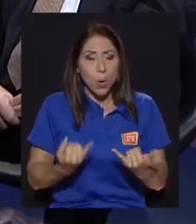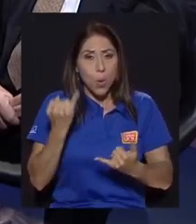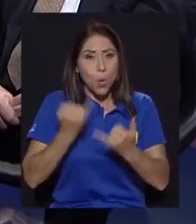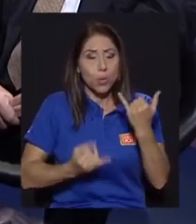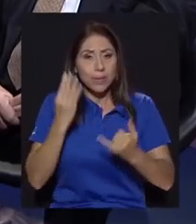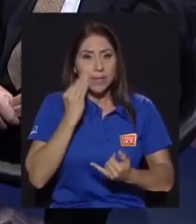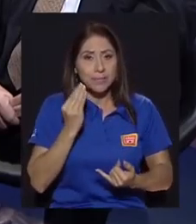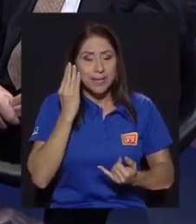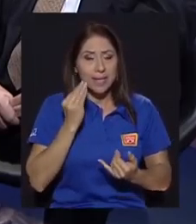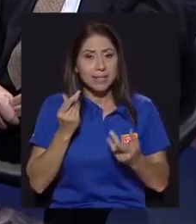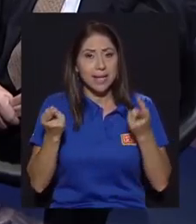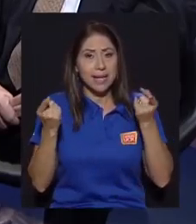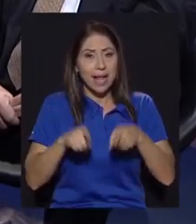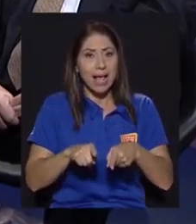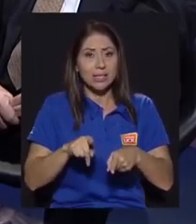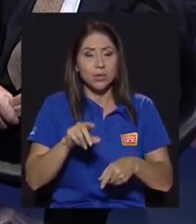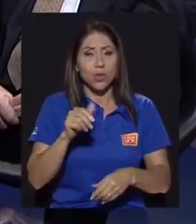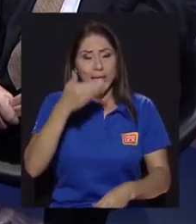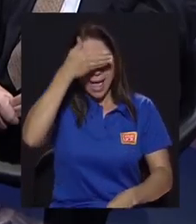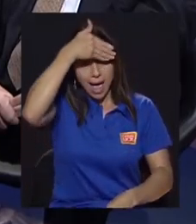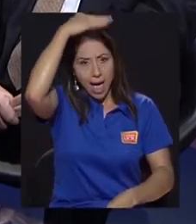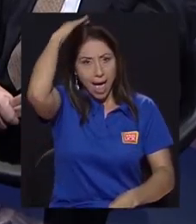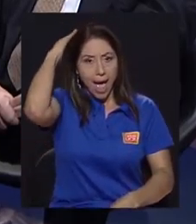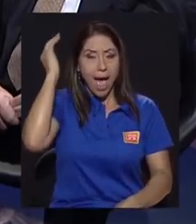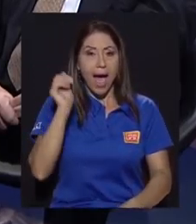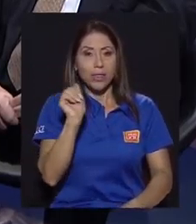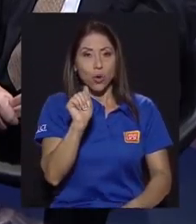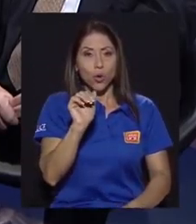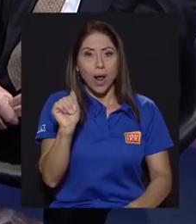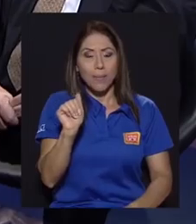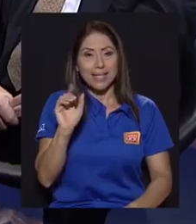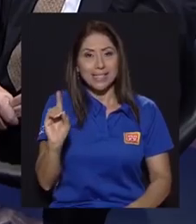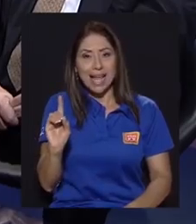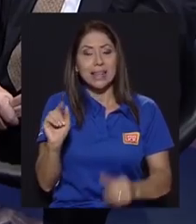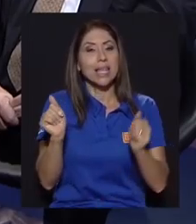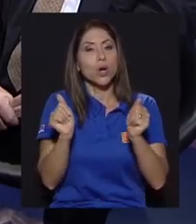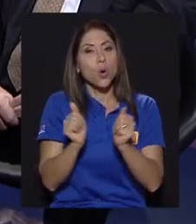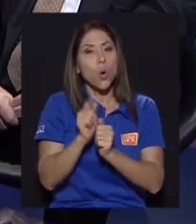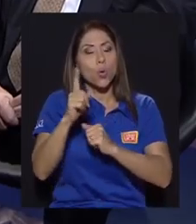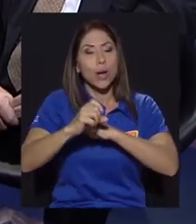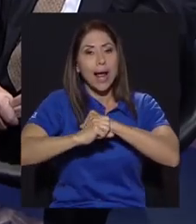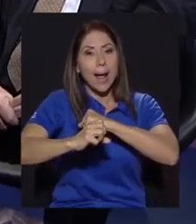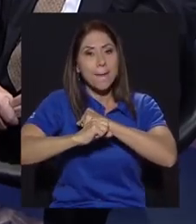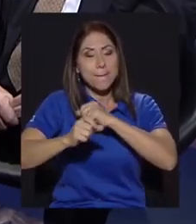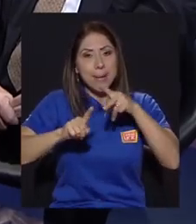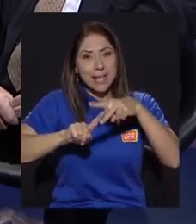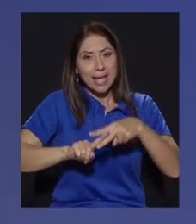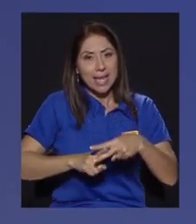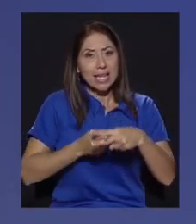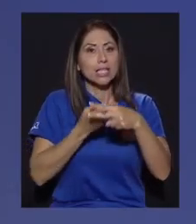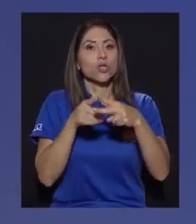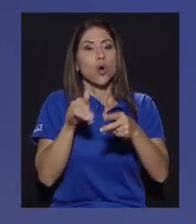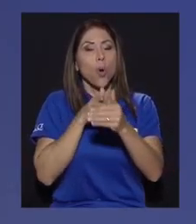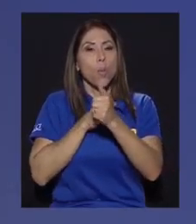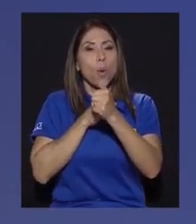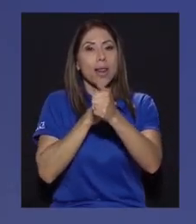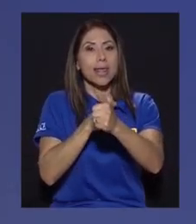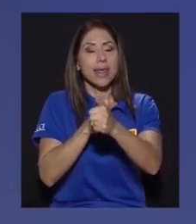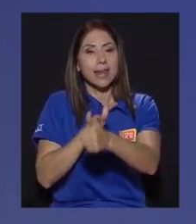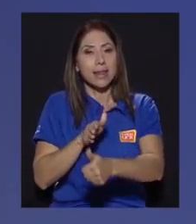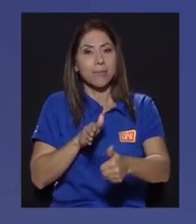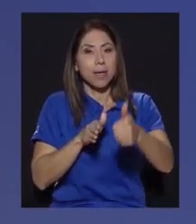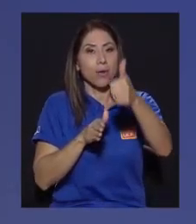última experiencia en el caso de don antonio álvarez desanti con una campaña que inició de líder y cada vez